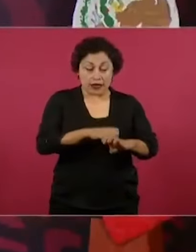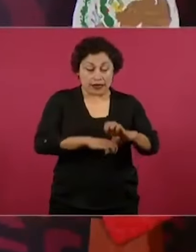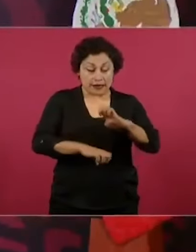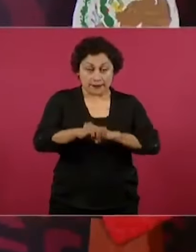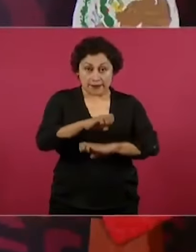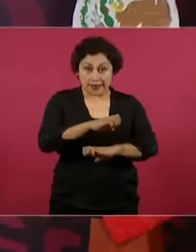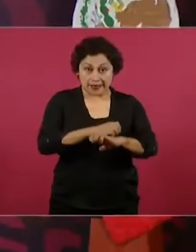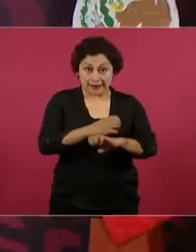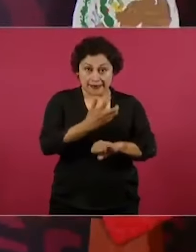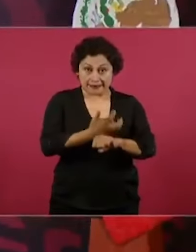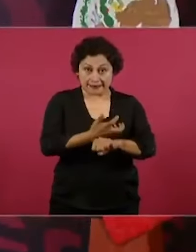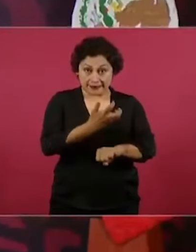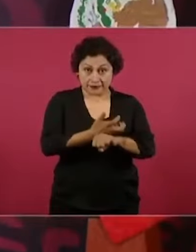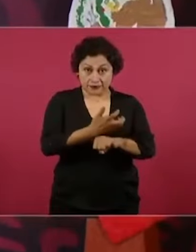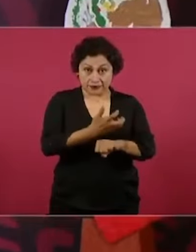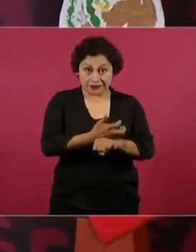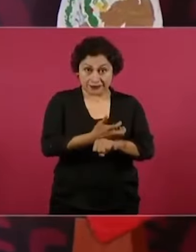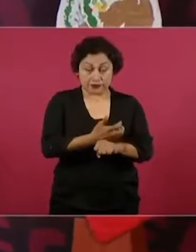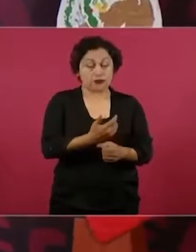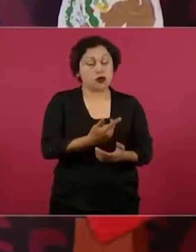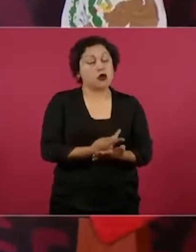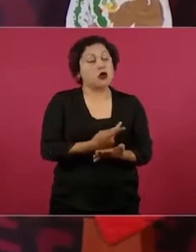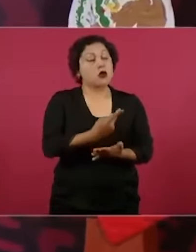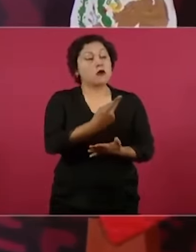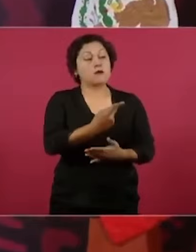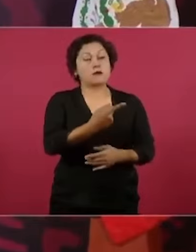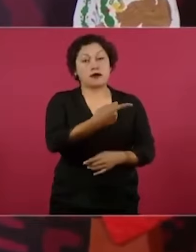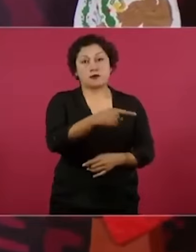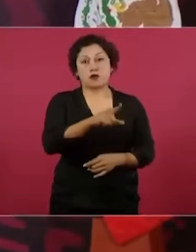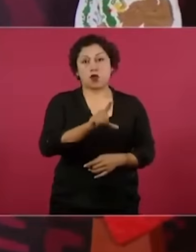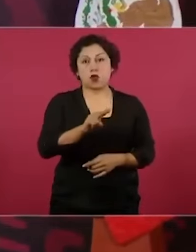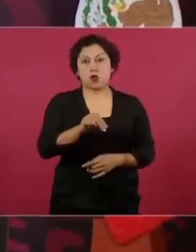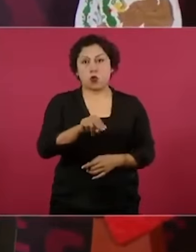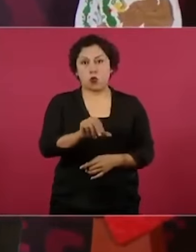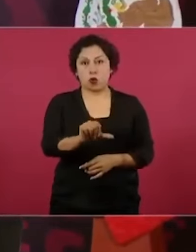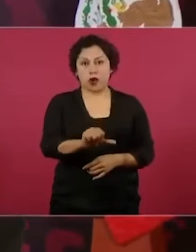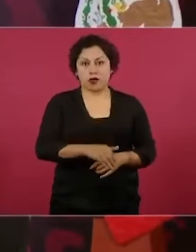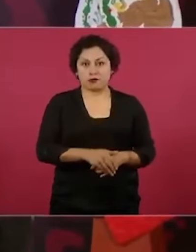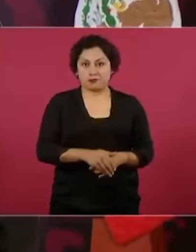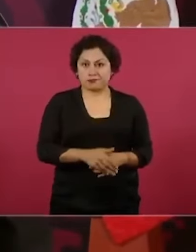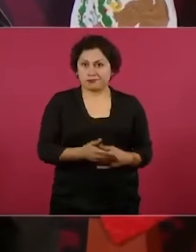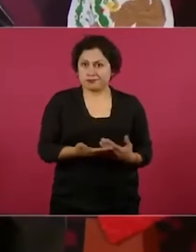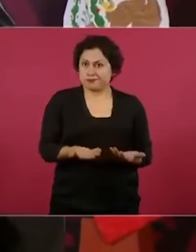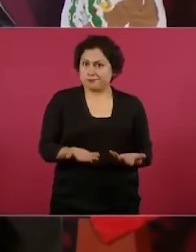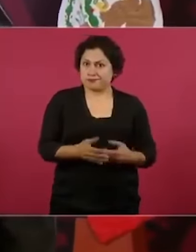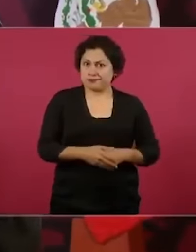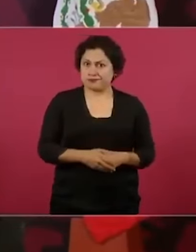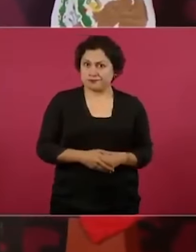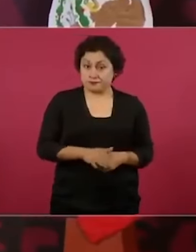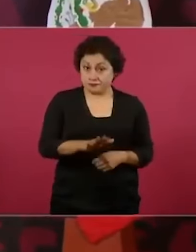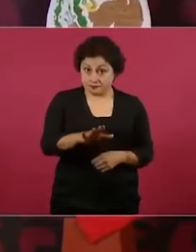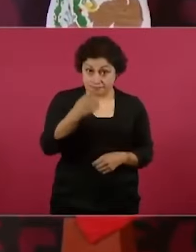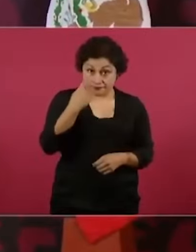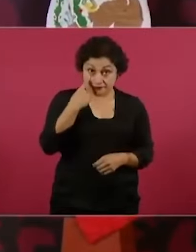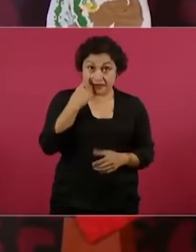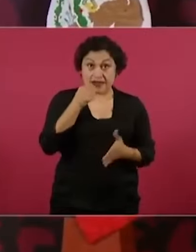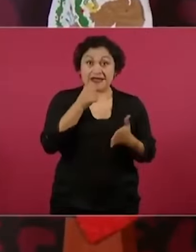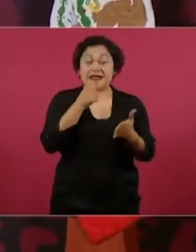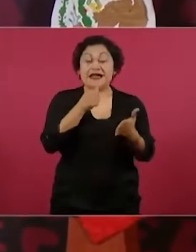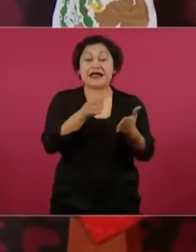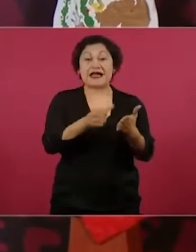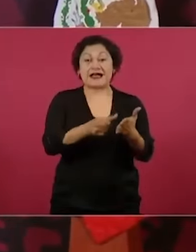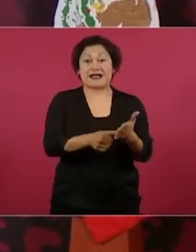El que ayer escribe una carta diciendo de que las acusaciones en contra de